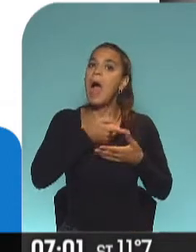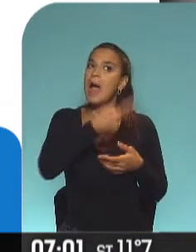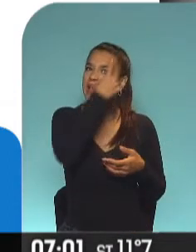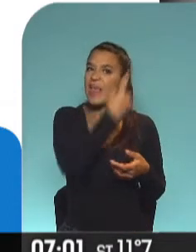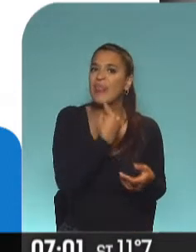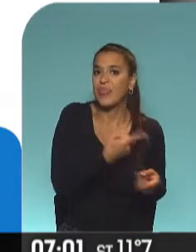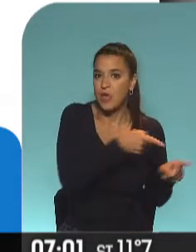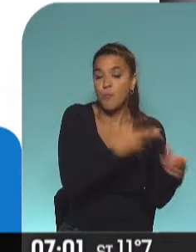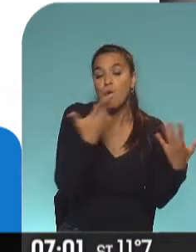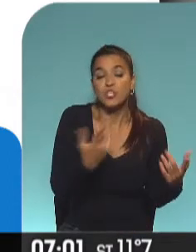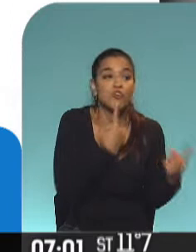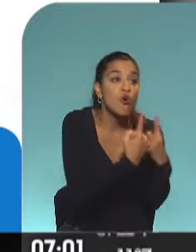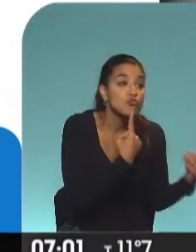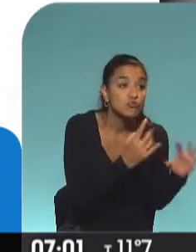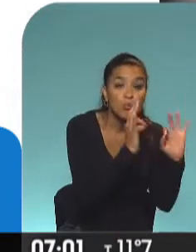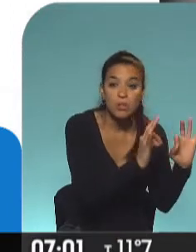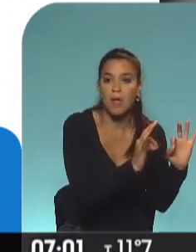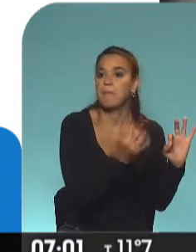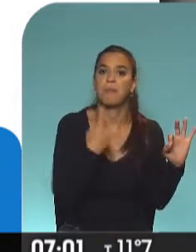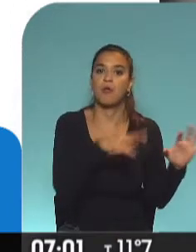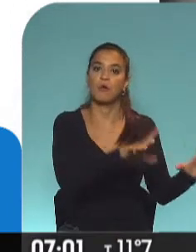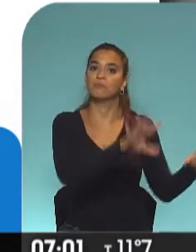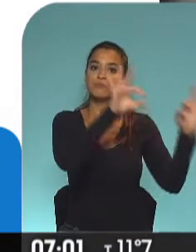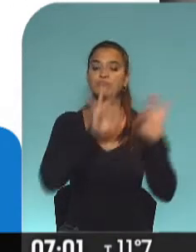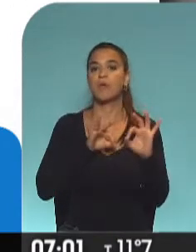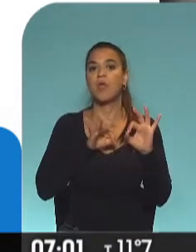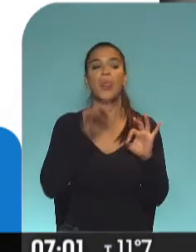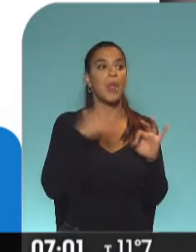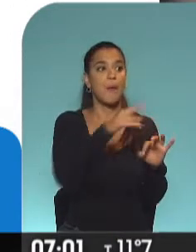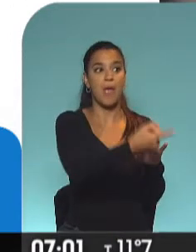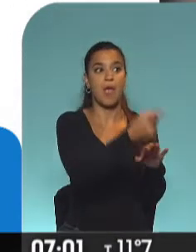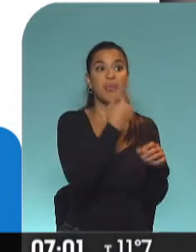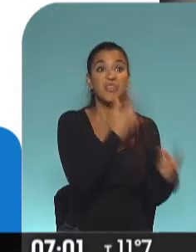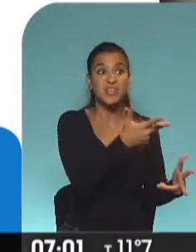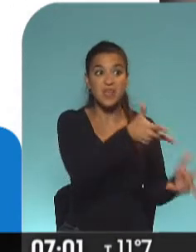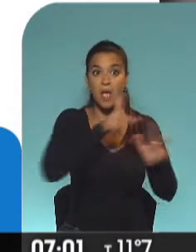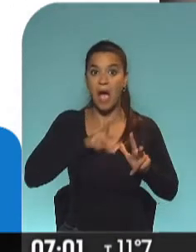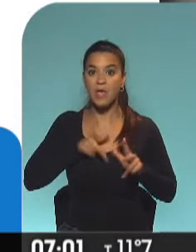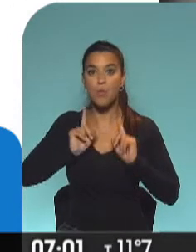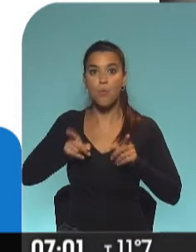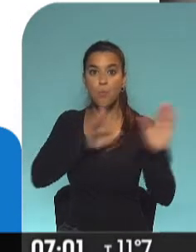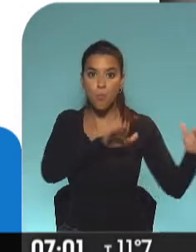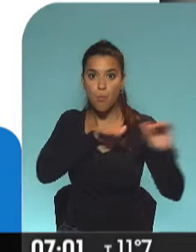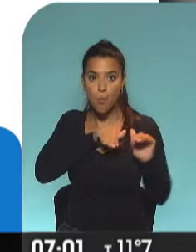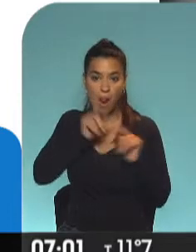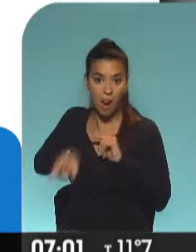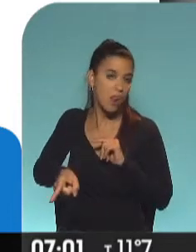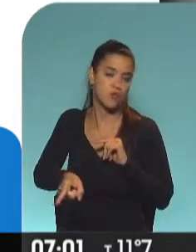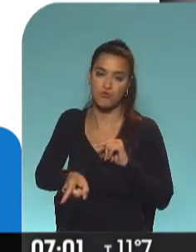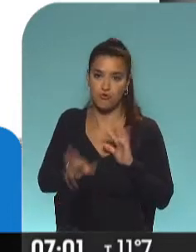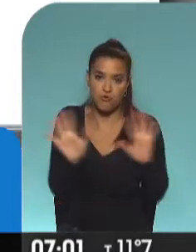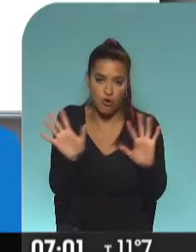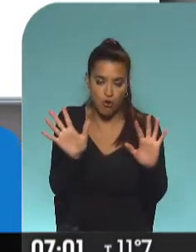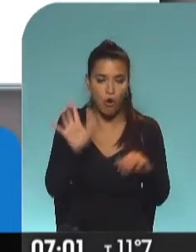eso lo consulta, pero no es vinculante, no está obligado a hacer esto. La semana pasada hubo el martes un